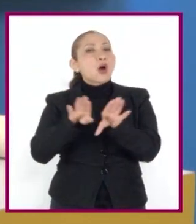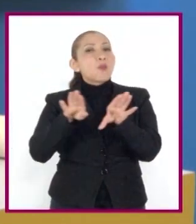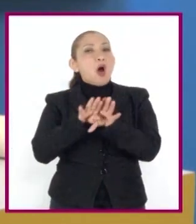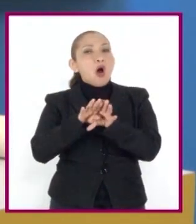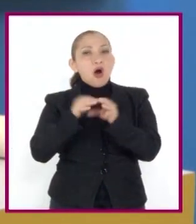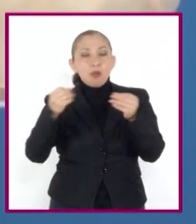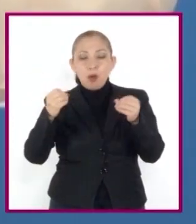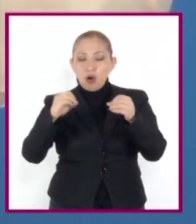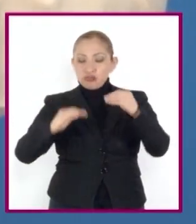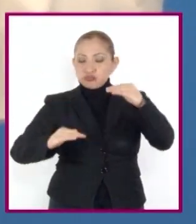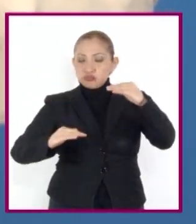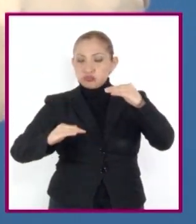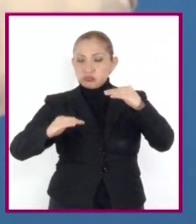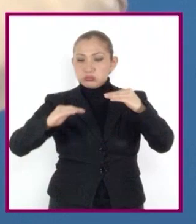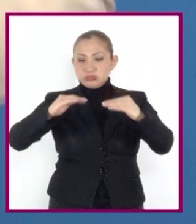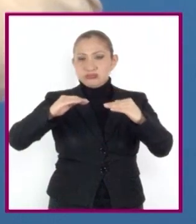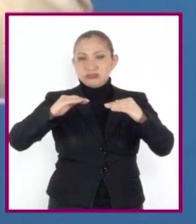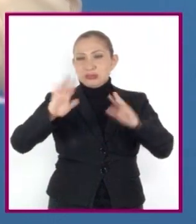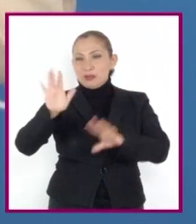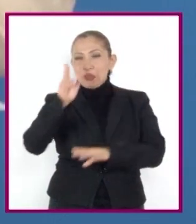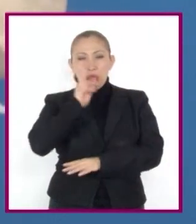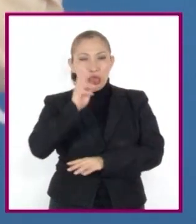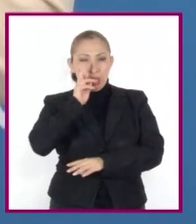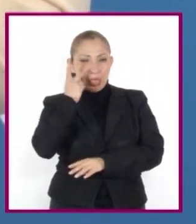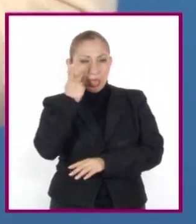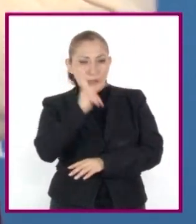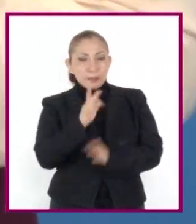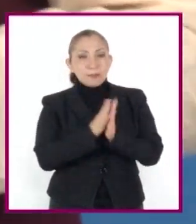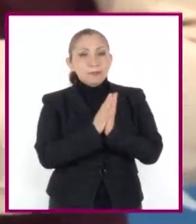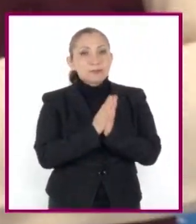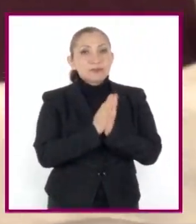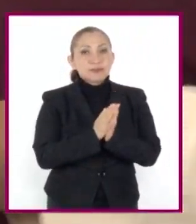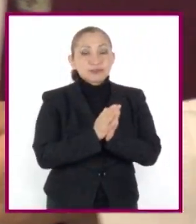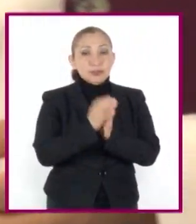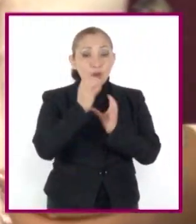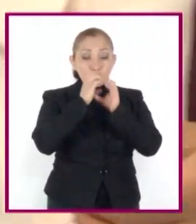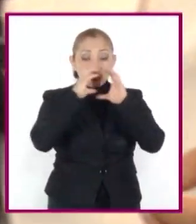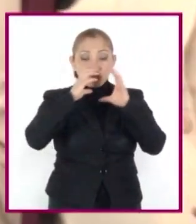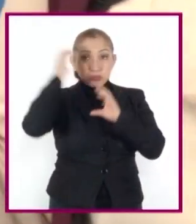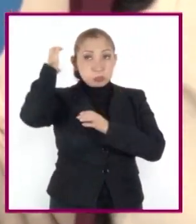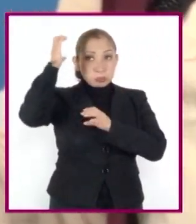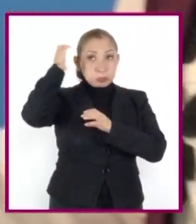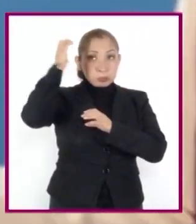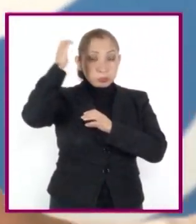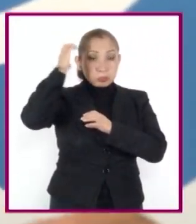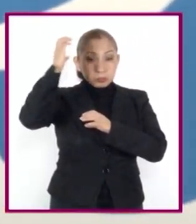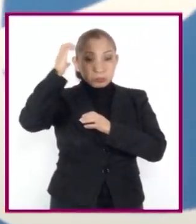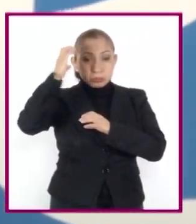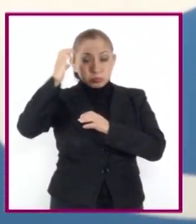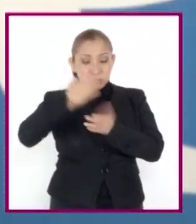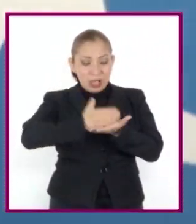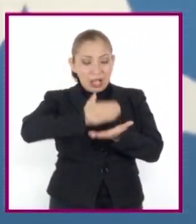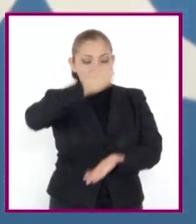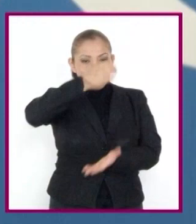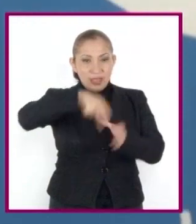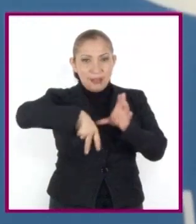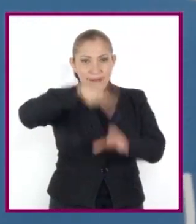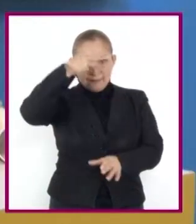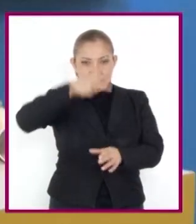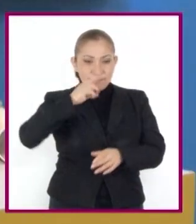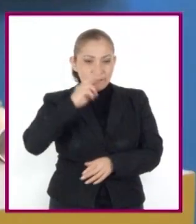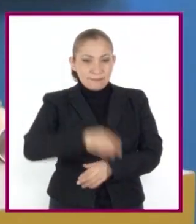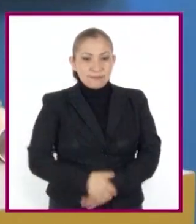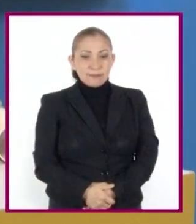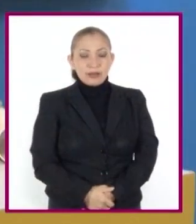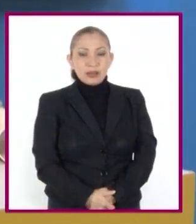se alinearan. Vamos a hacer un experimento. Por favor, frota el globo sobre tu cabello y saca la lata vacía que traje.